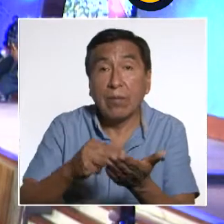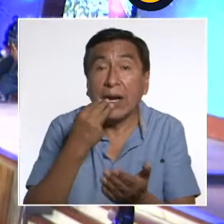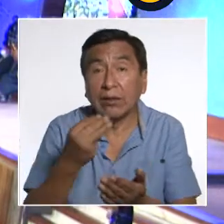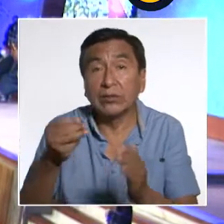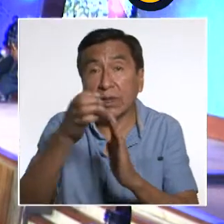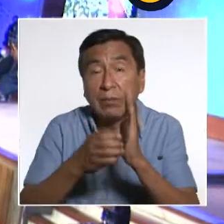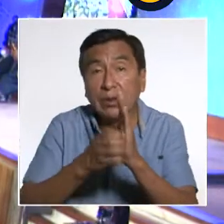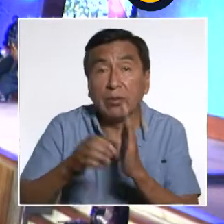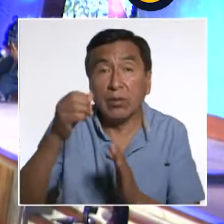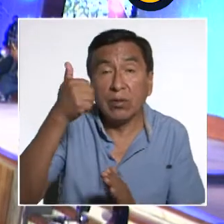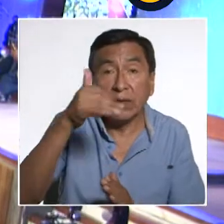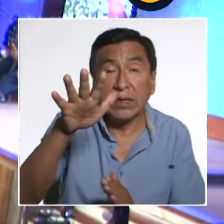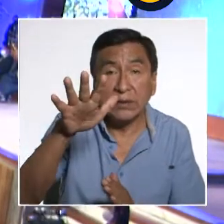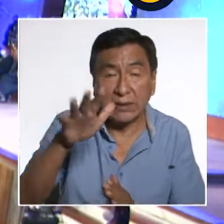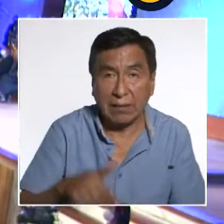capítulo 15,